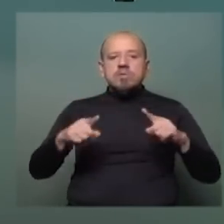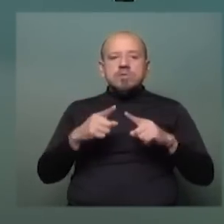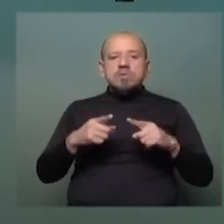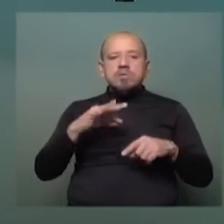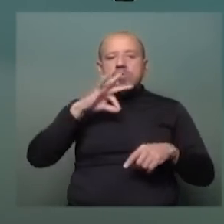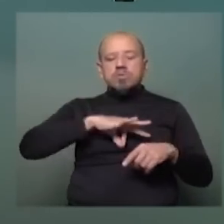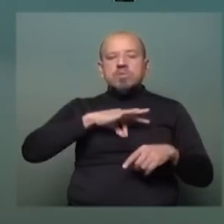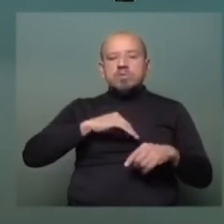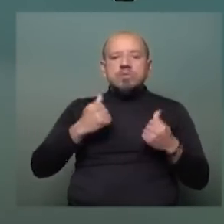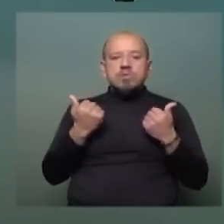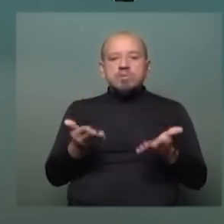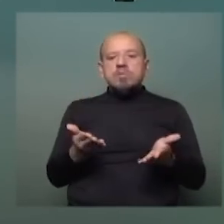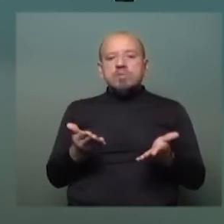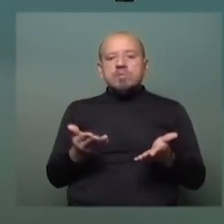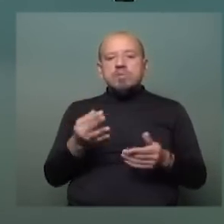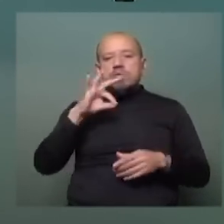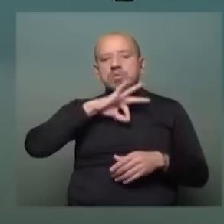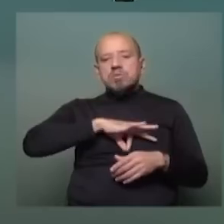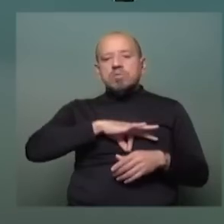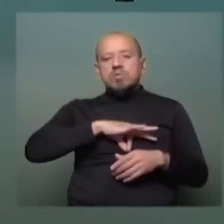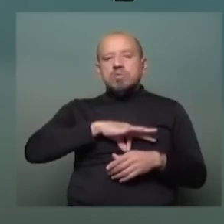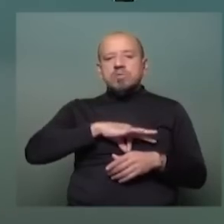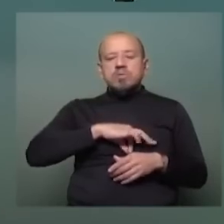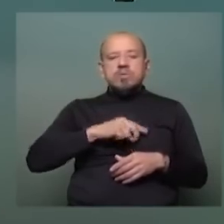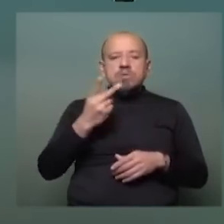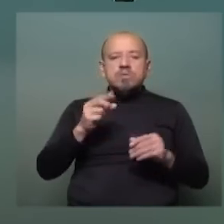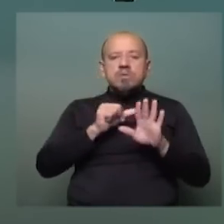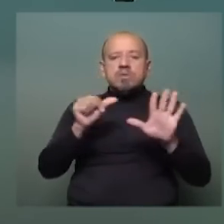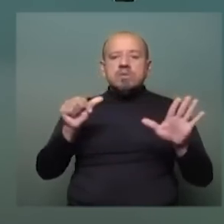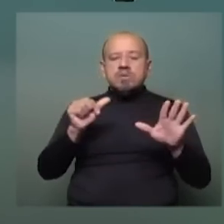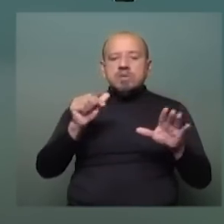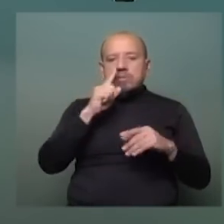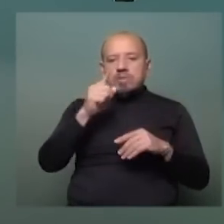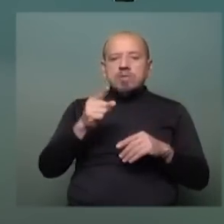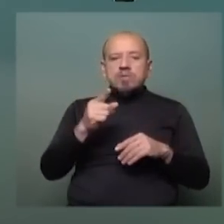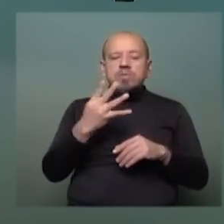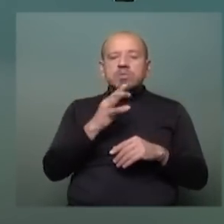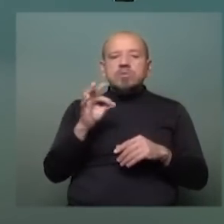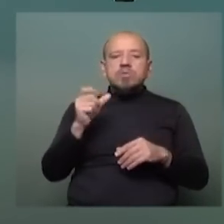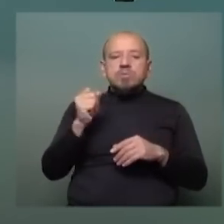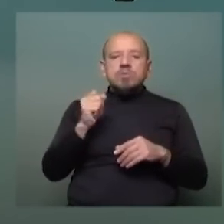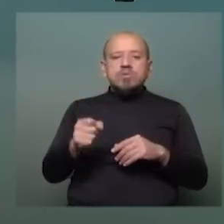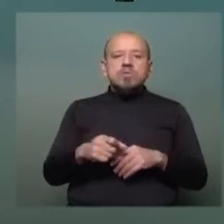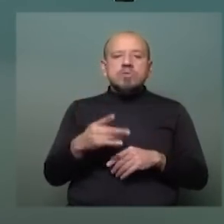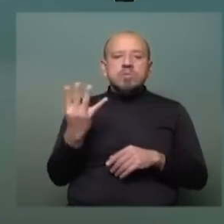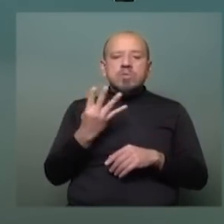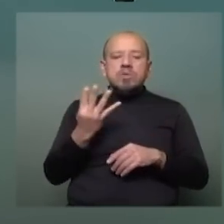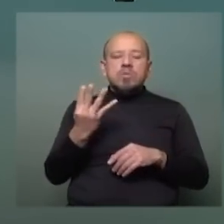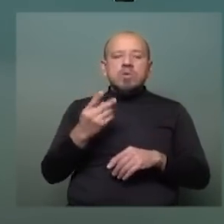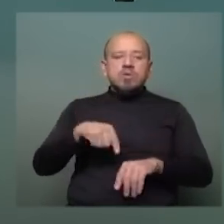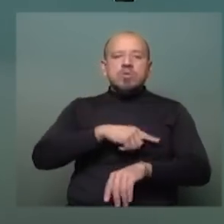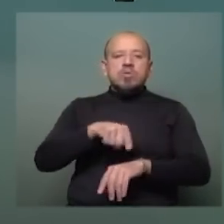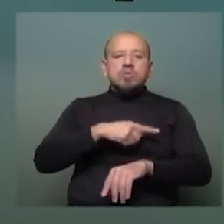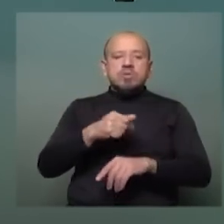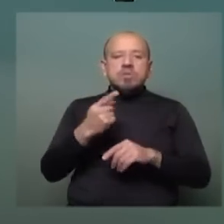entre otros beneficios el salario mínimo quedará en 26.462 pesos por 44 horas semanales y